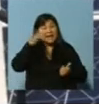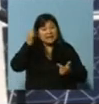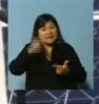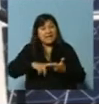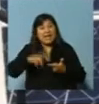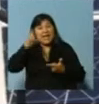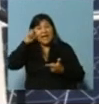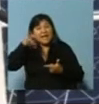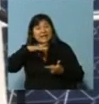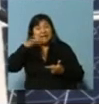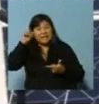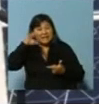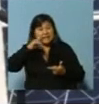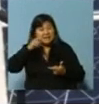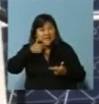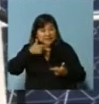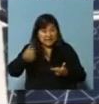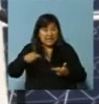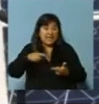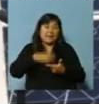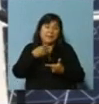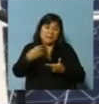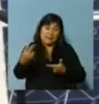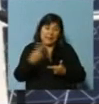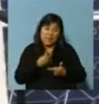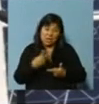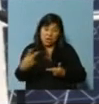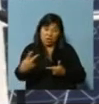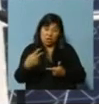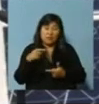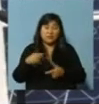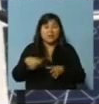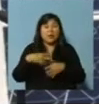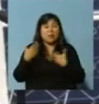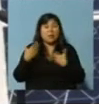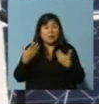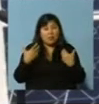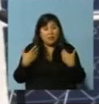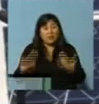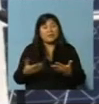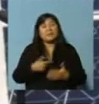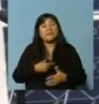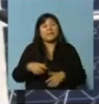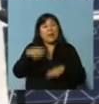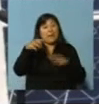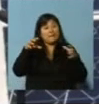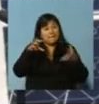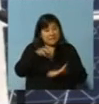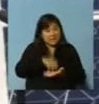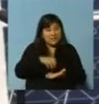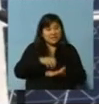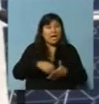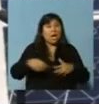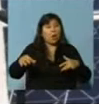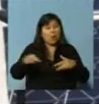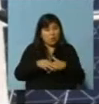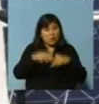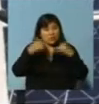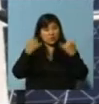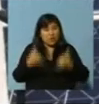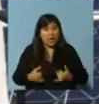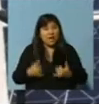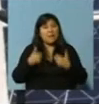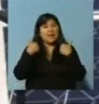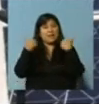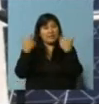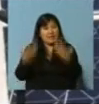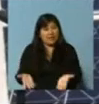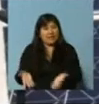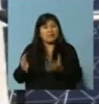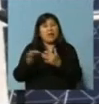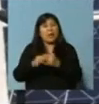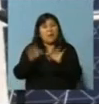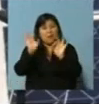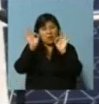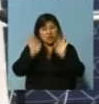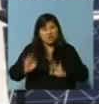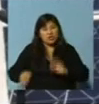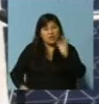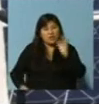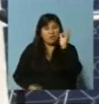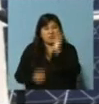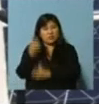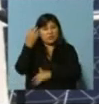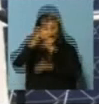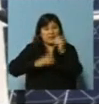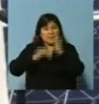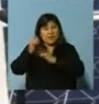y ratificar fundamentalmente el compromiso de la empresa para hacer realidad este proyecto, que